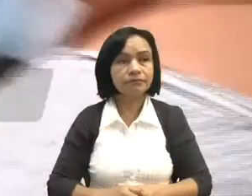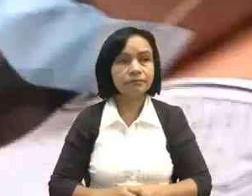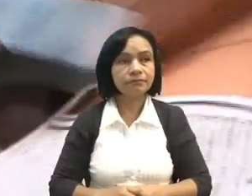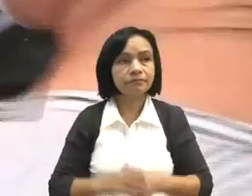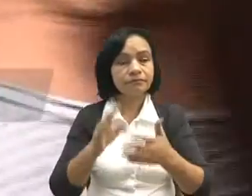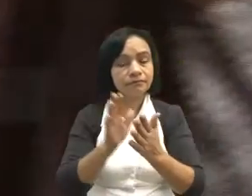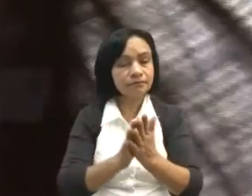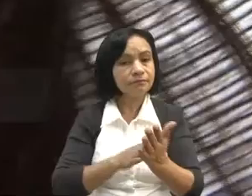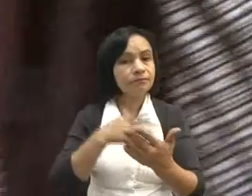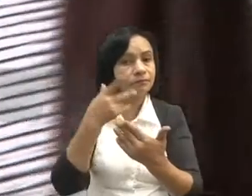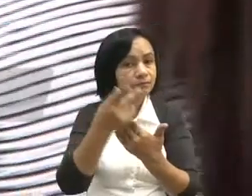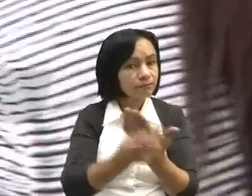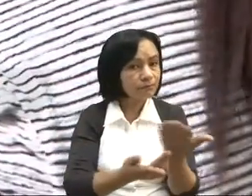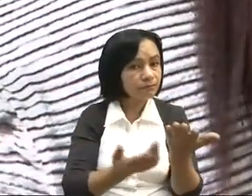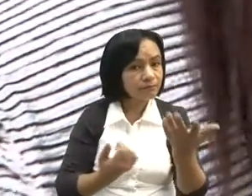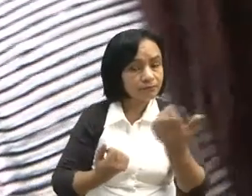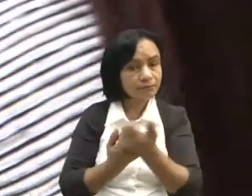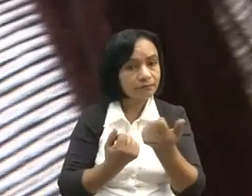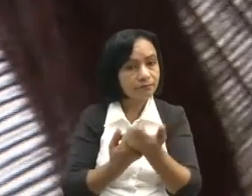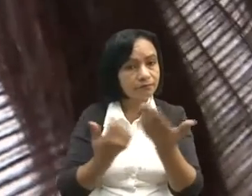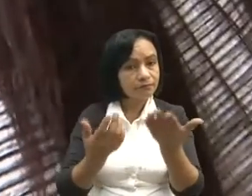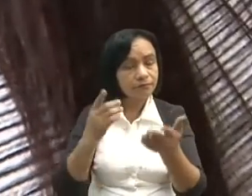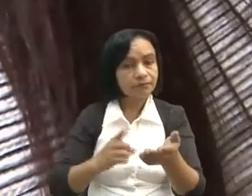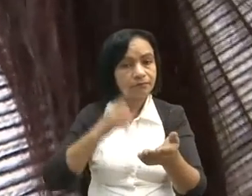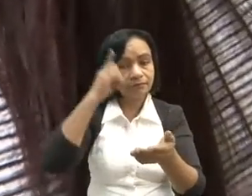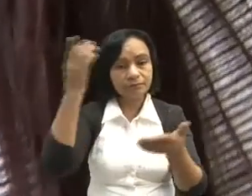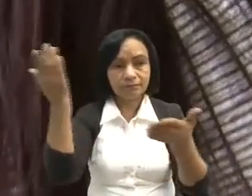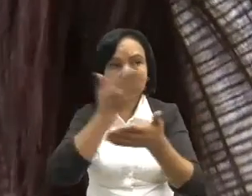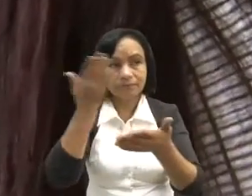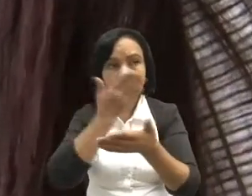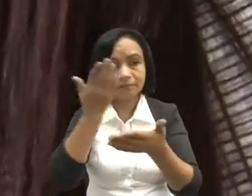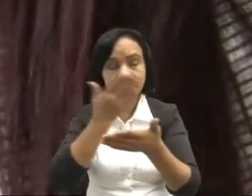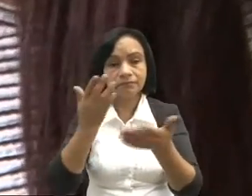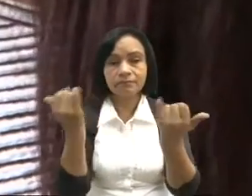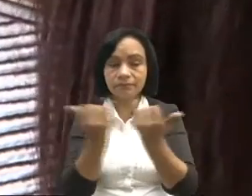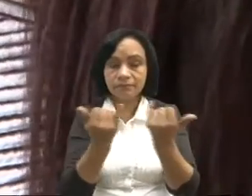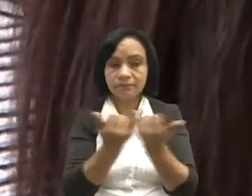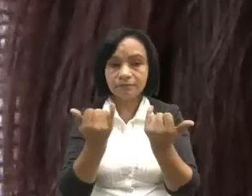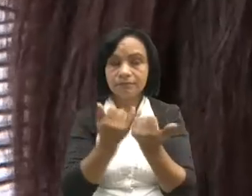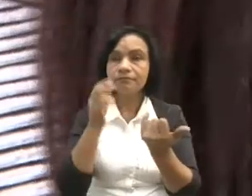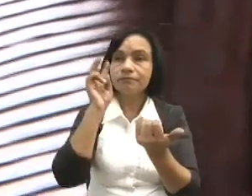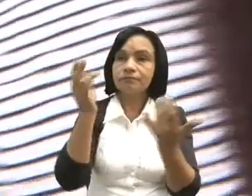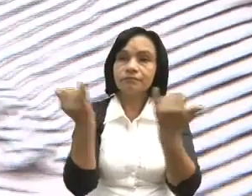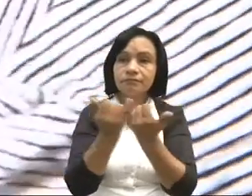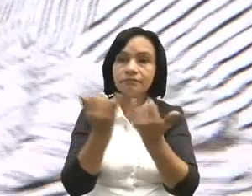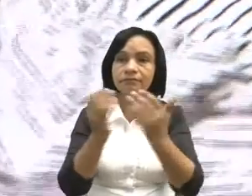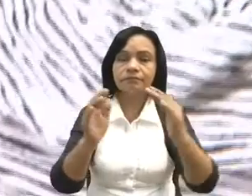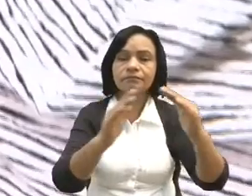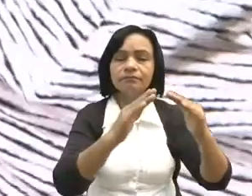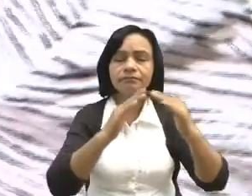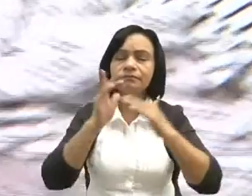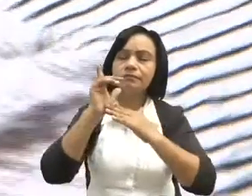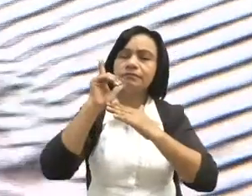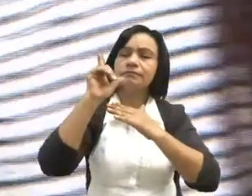un programa que complementa el desarrollo académico, sino que también en las comunidades